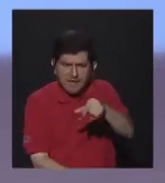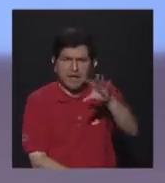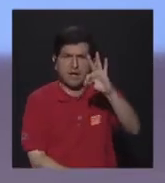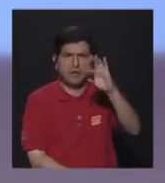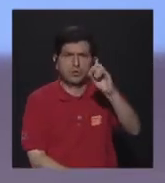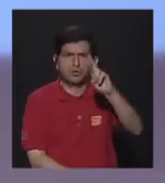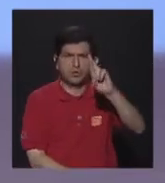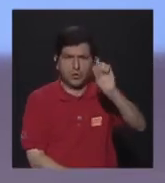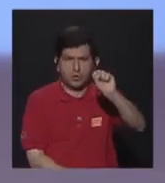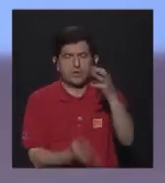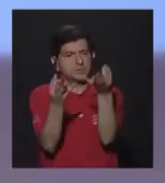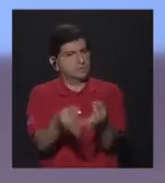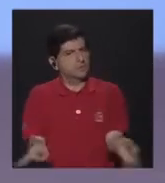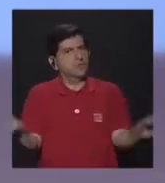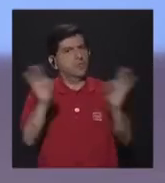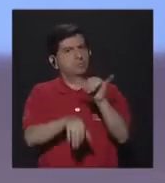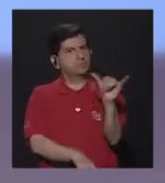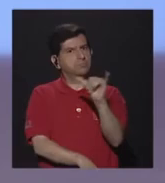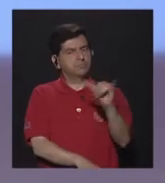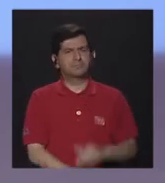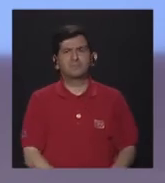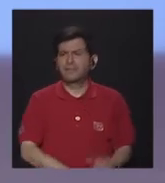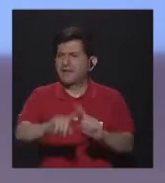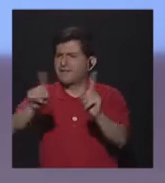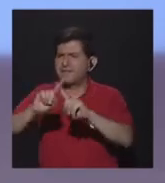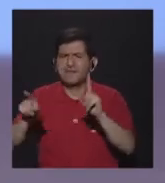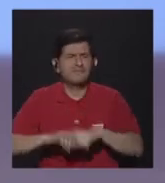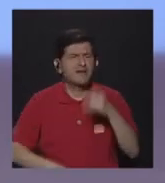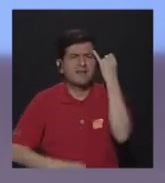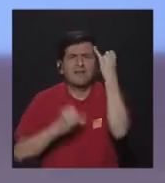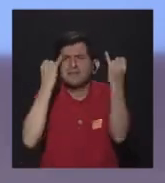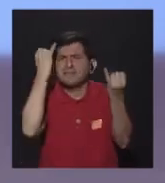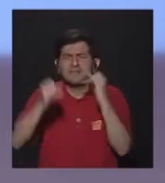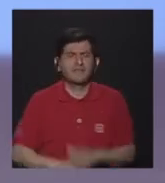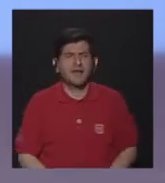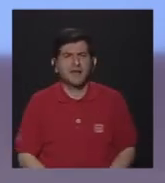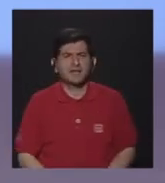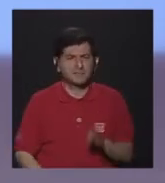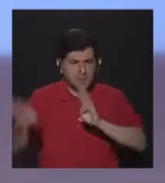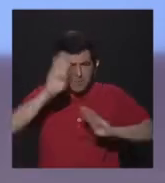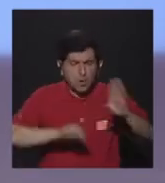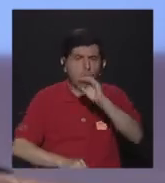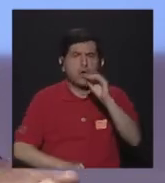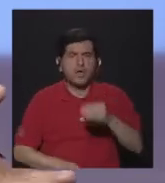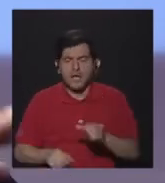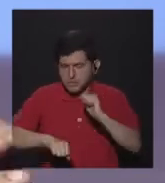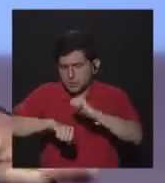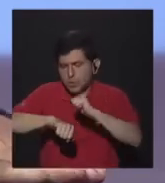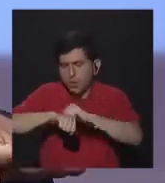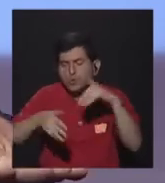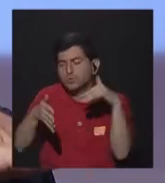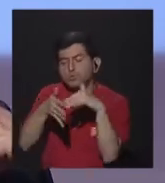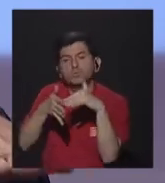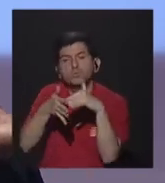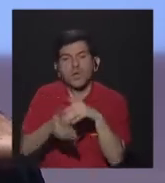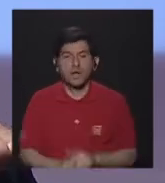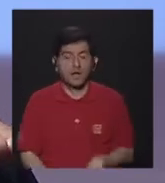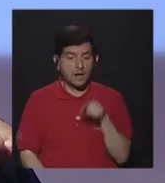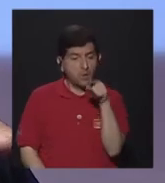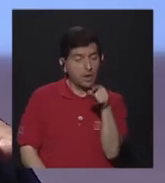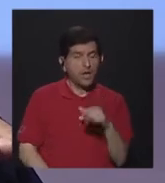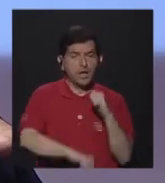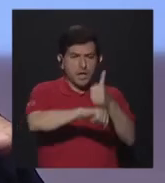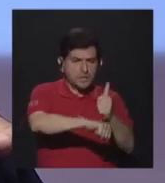es un lugar importante en fin hay varias variables tanto biológicas como geológicas el que se que se sobrepone y que va